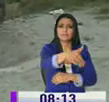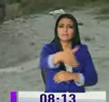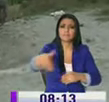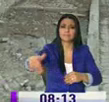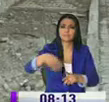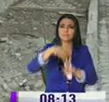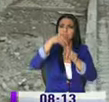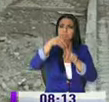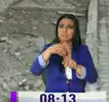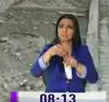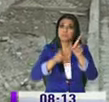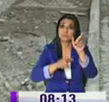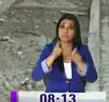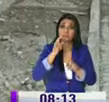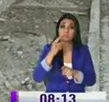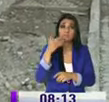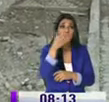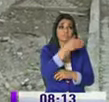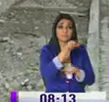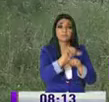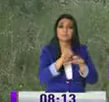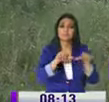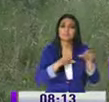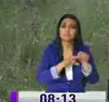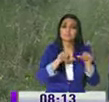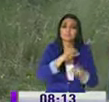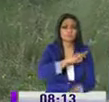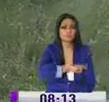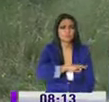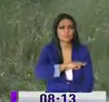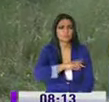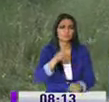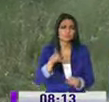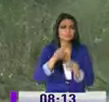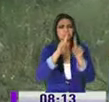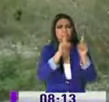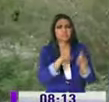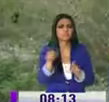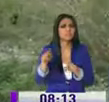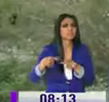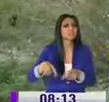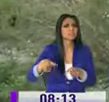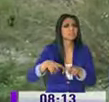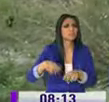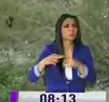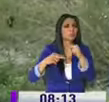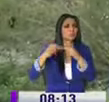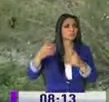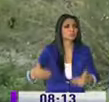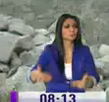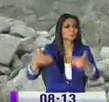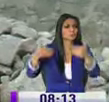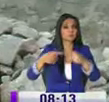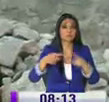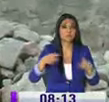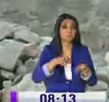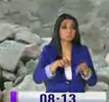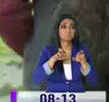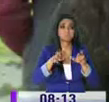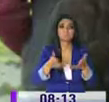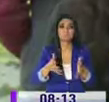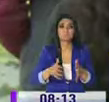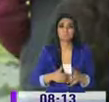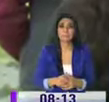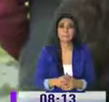habitantes señalaron que acudieron a la administración zonal para investigar la construcción de esta pared la cual no fue autorizada por las autoridades